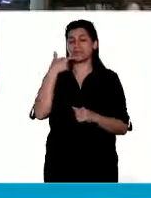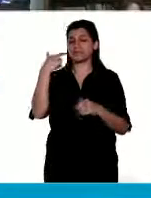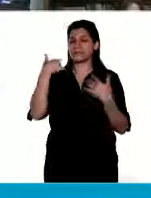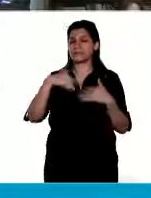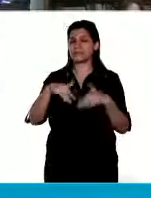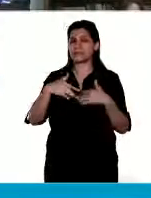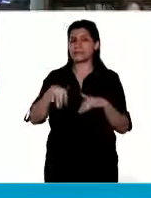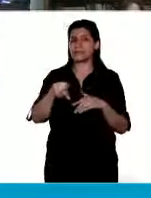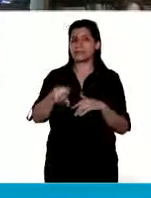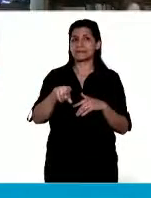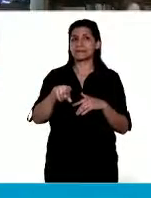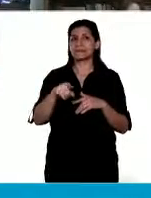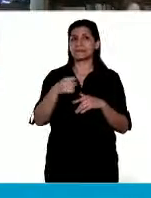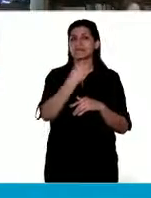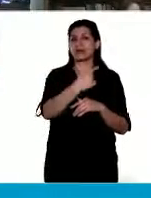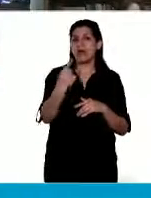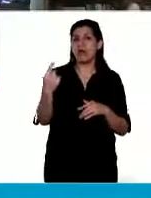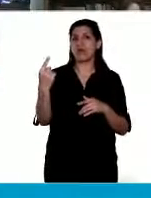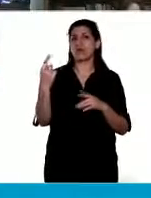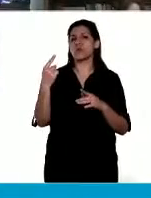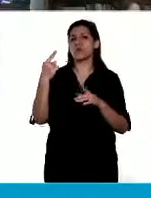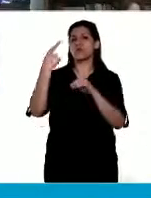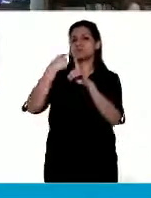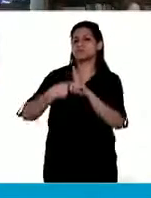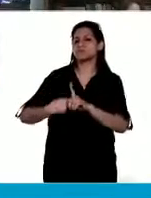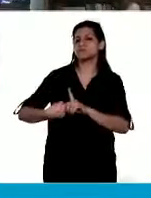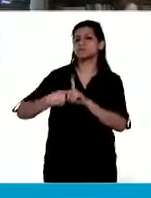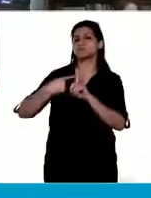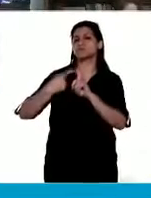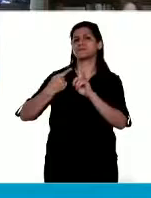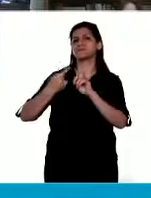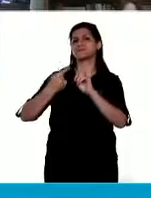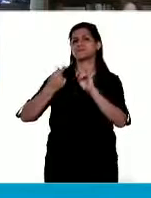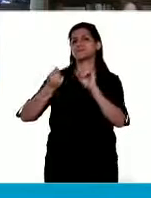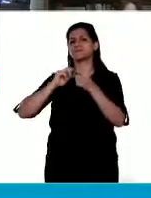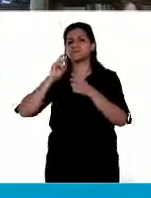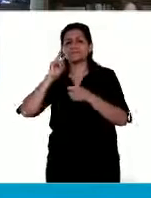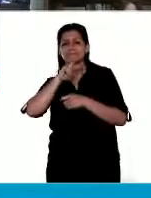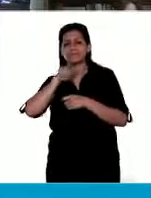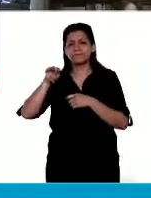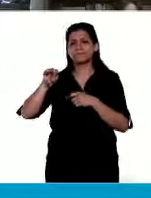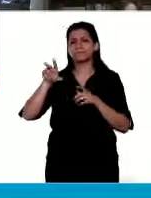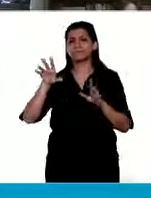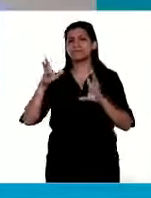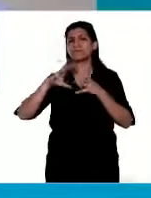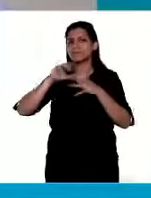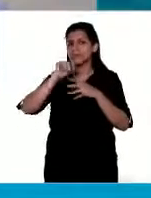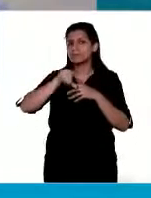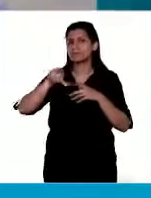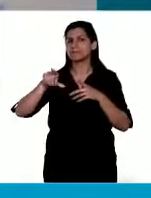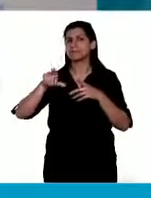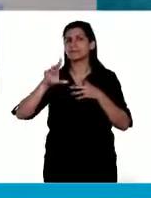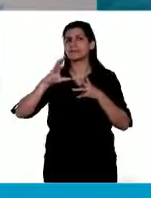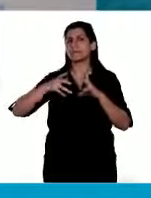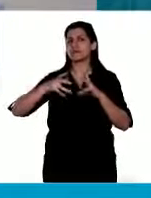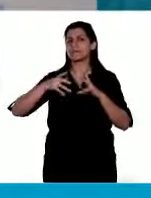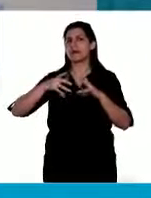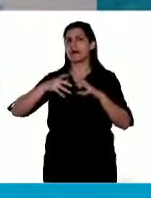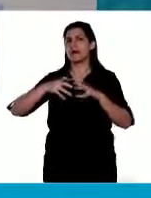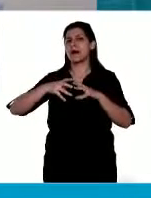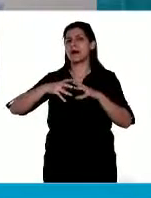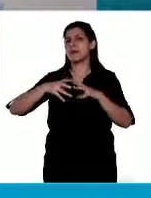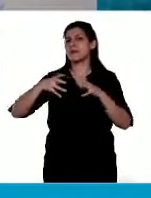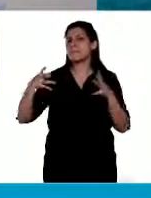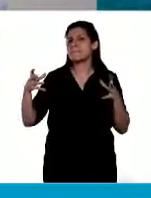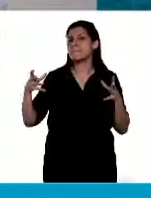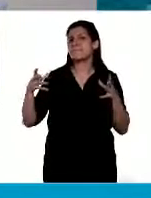Después, claro, cada uno podrá cuantificar desde su óptica cuál fue el tamaño, la dimensión y el volumen